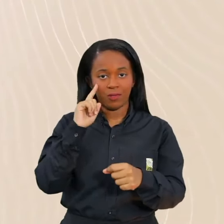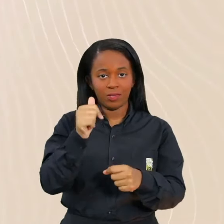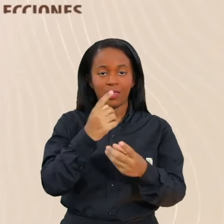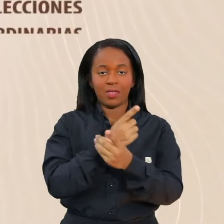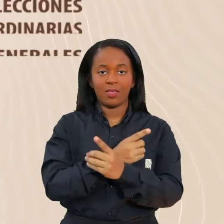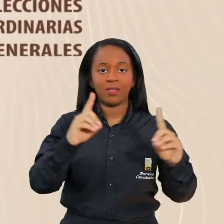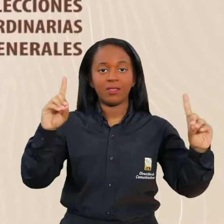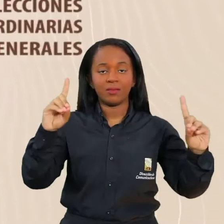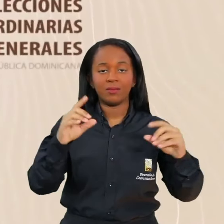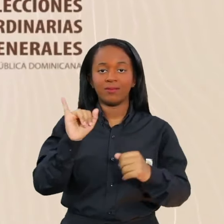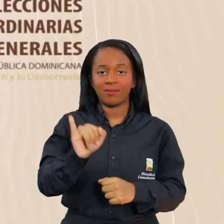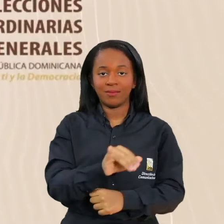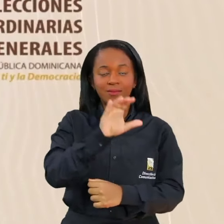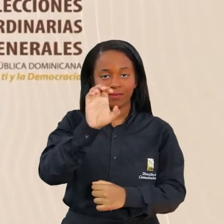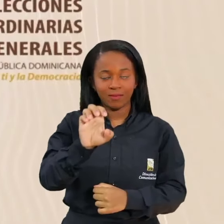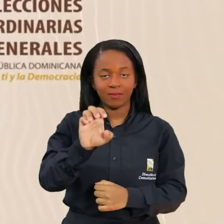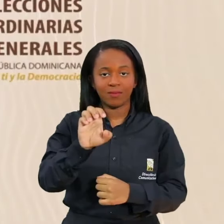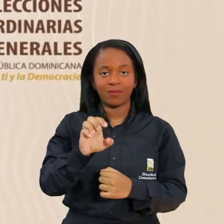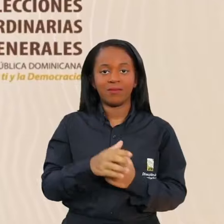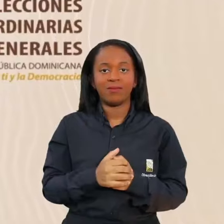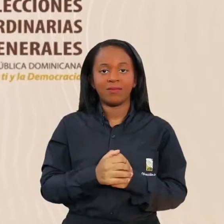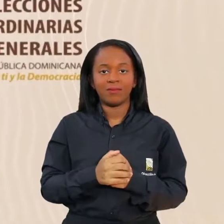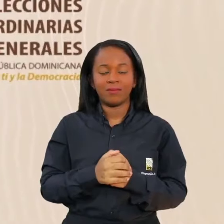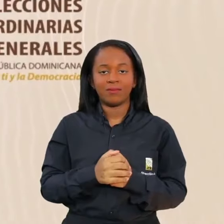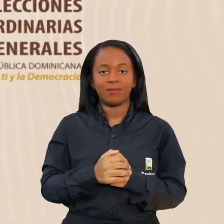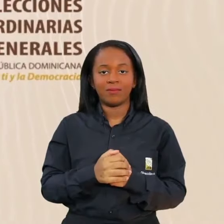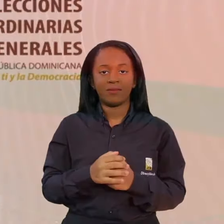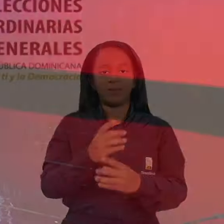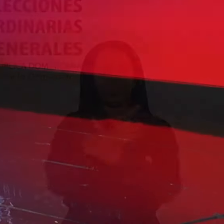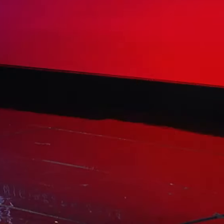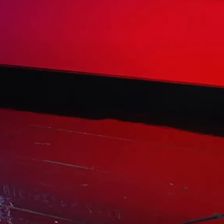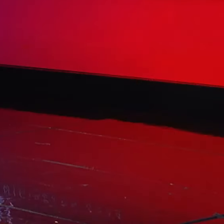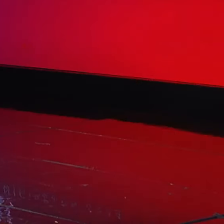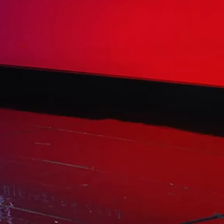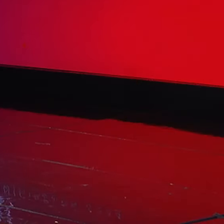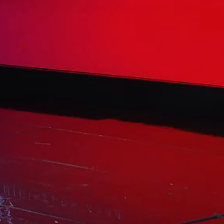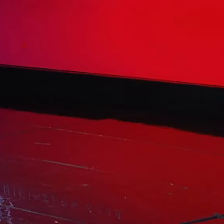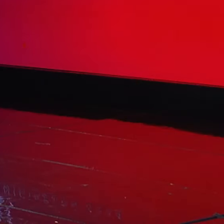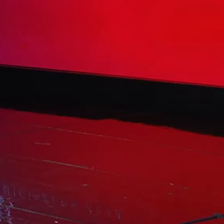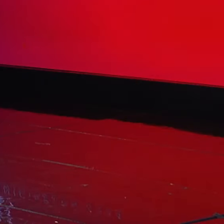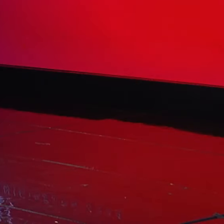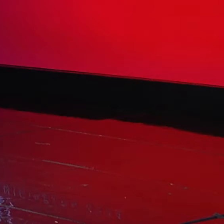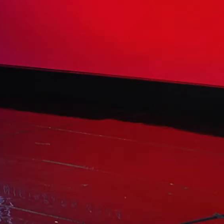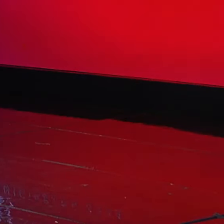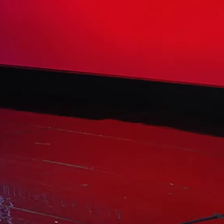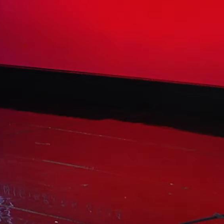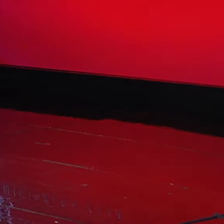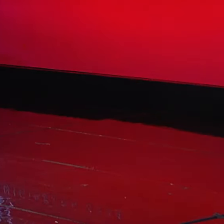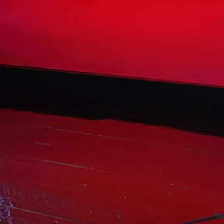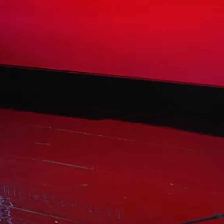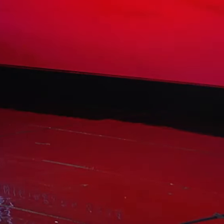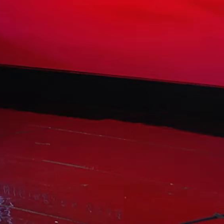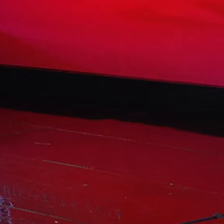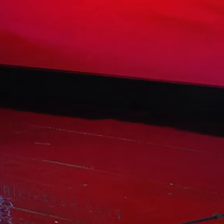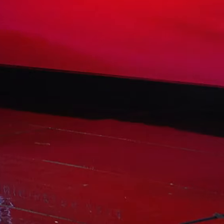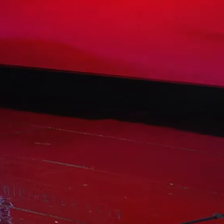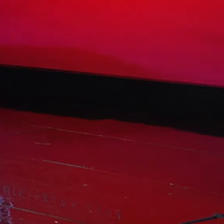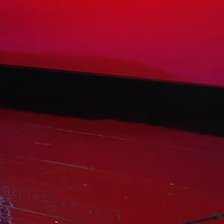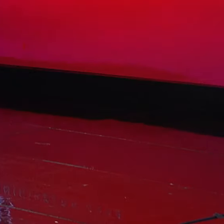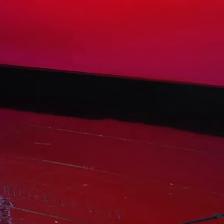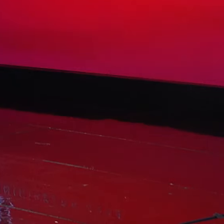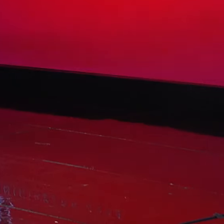semanas previas, para hacer algo parecido a lo que ha sido Voluntad Electoral ahora. Volver a informar, darle la oportunidad a los candidatos